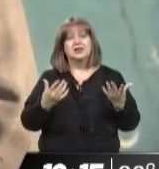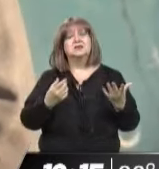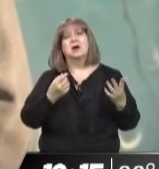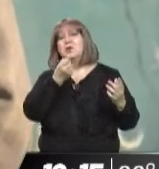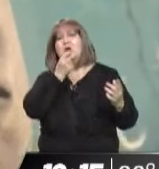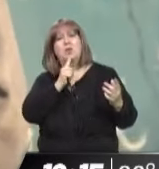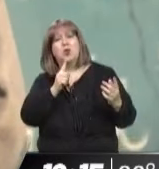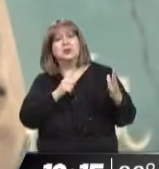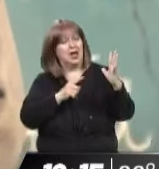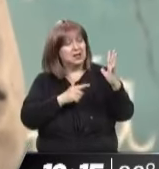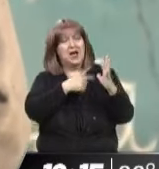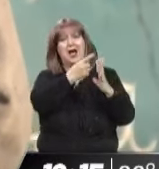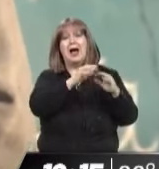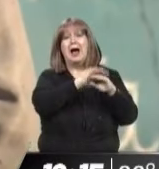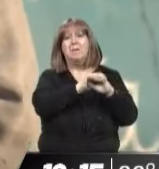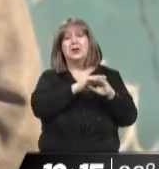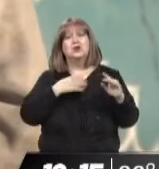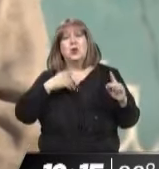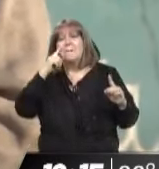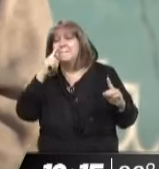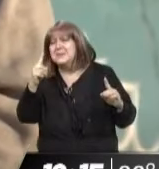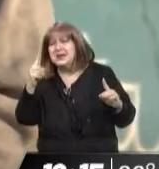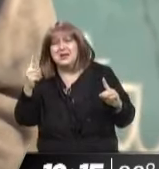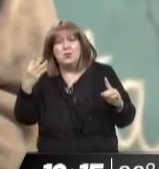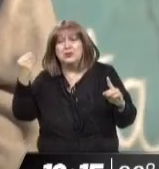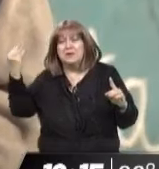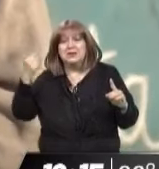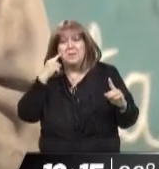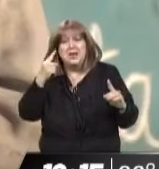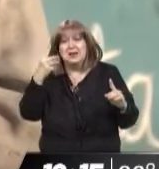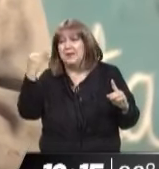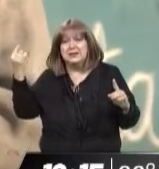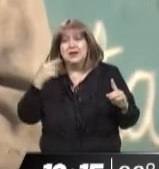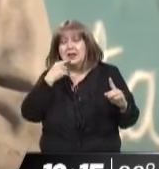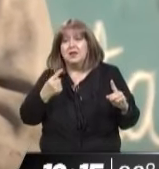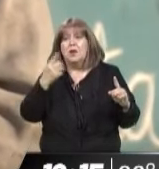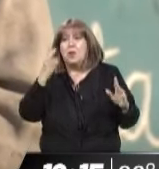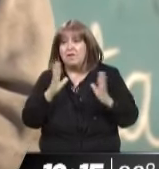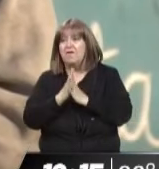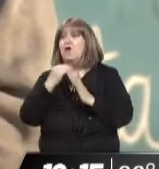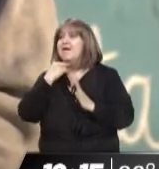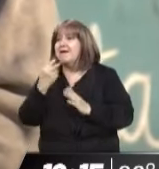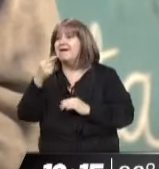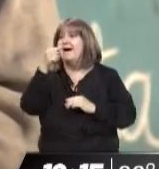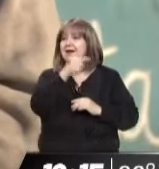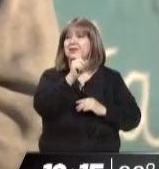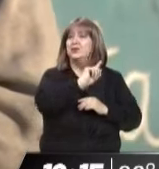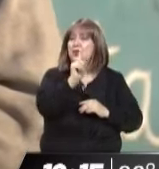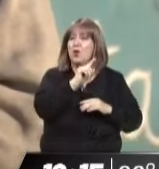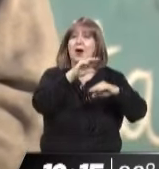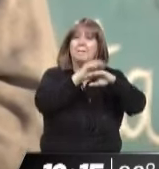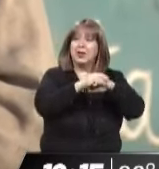que tenía. Se lo dije mil veces. Que no se juntara con esa gente, que esa gente no era su amiga.